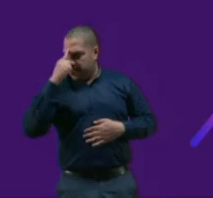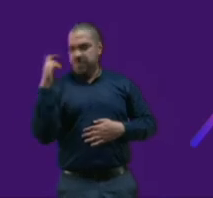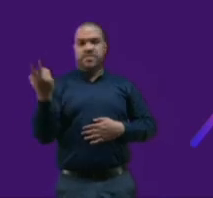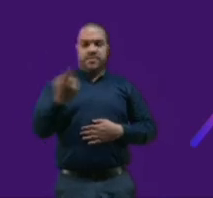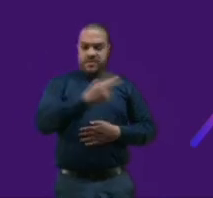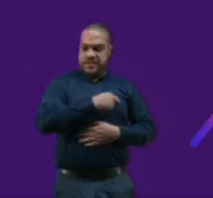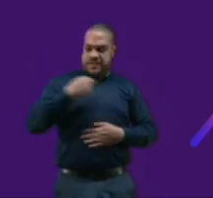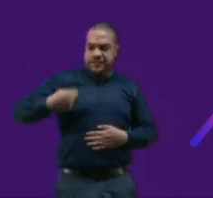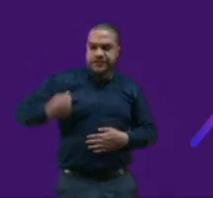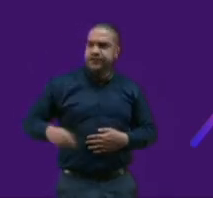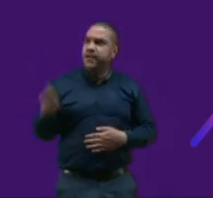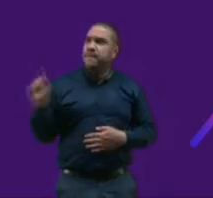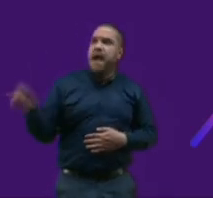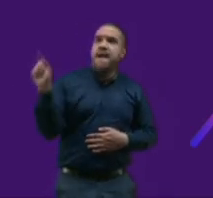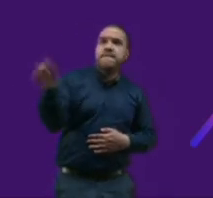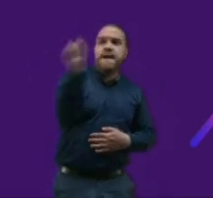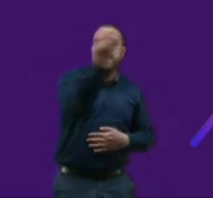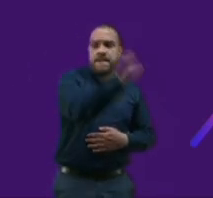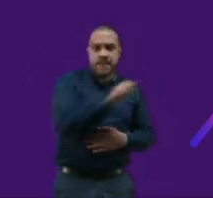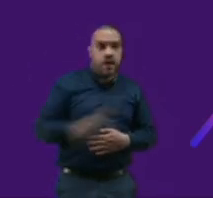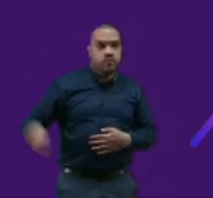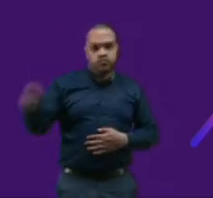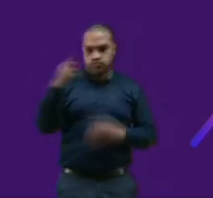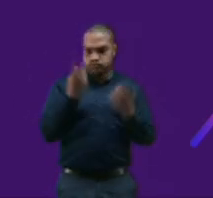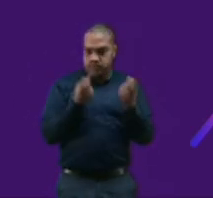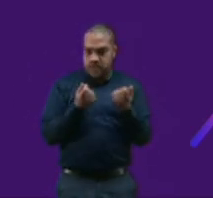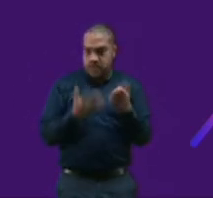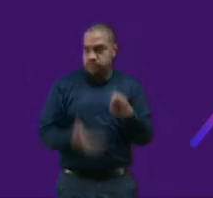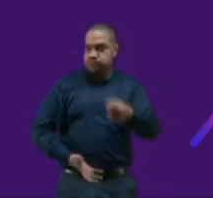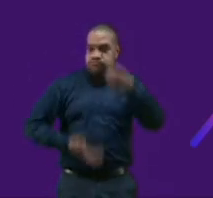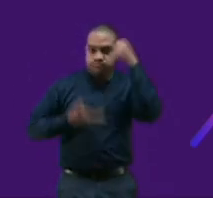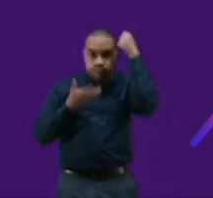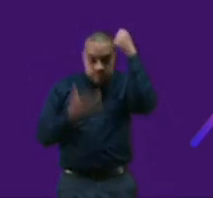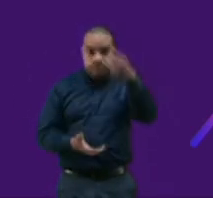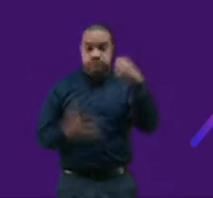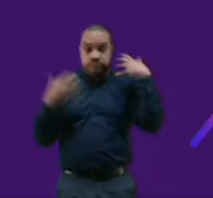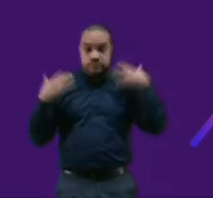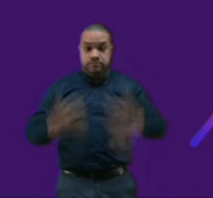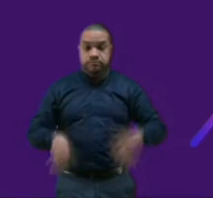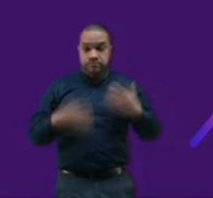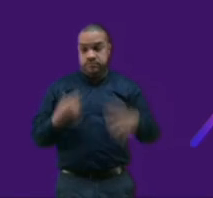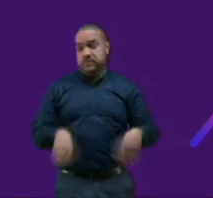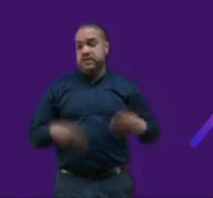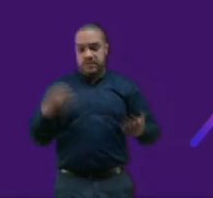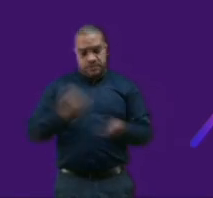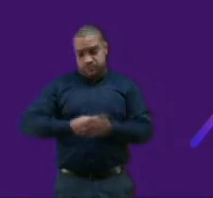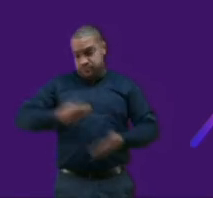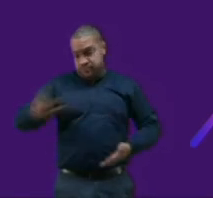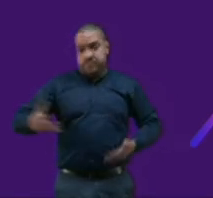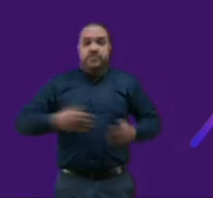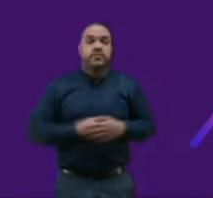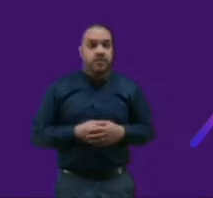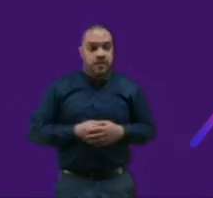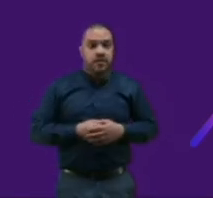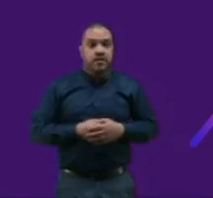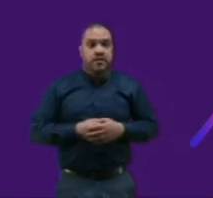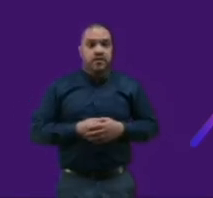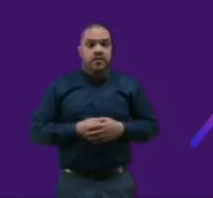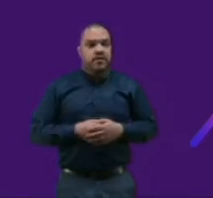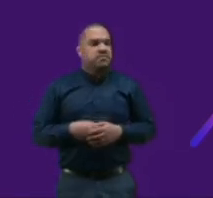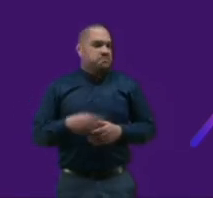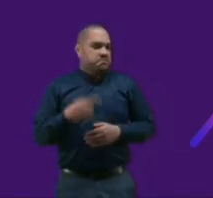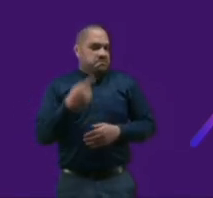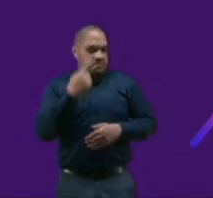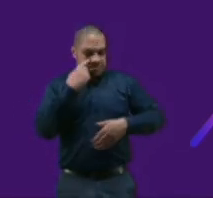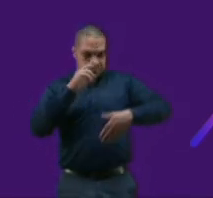llega a estos emprendimientos es gigantesca hablemos un poquito de latinoamérica cuéntenos del lado de